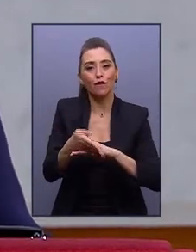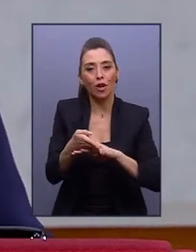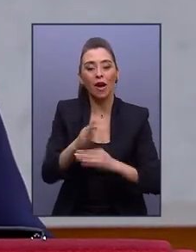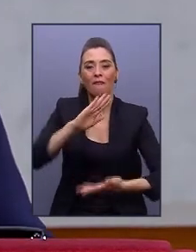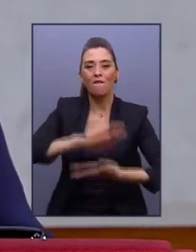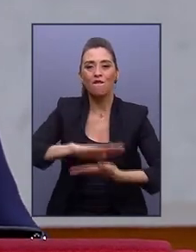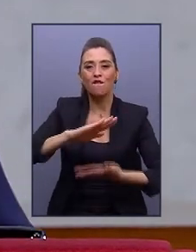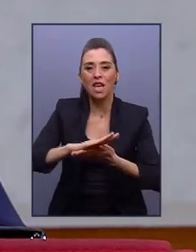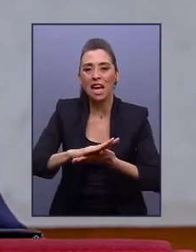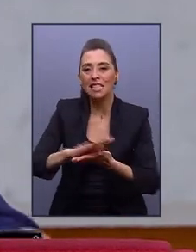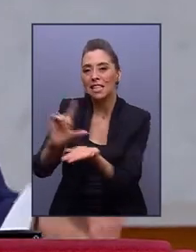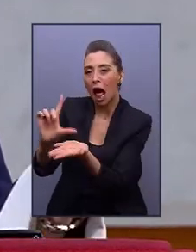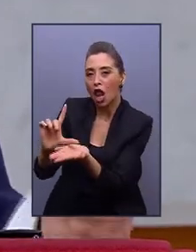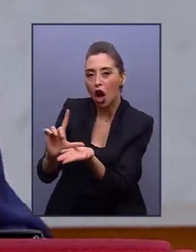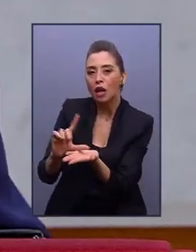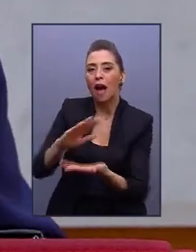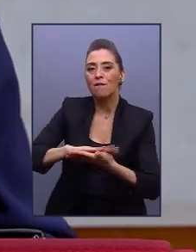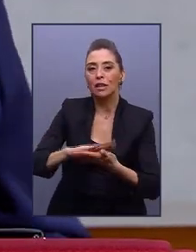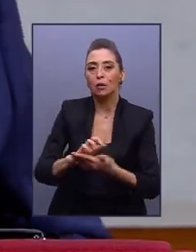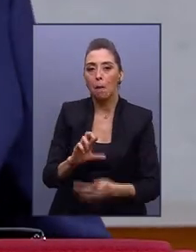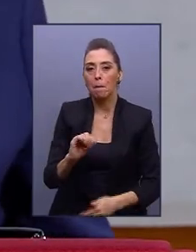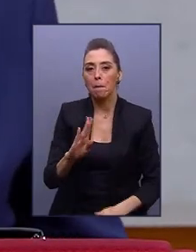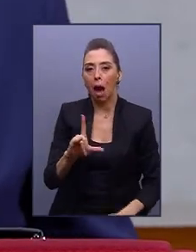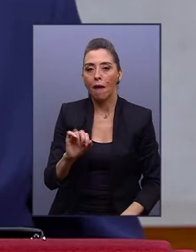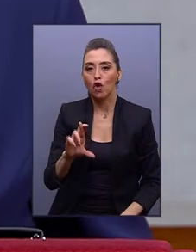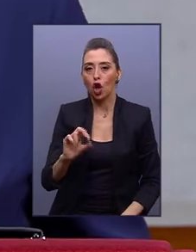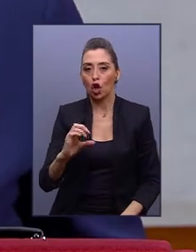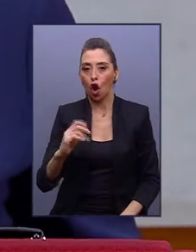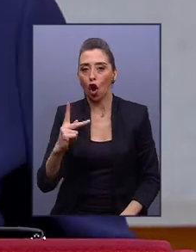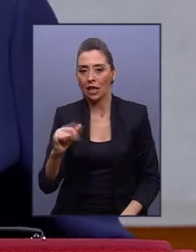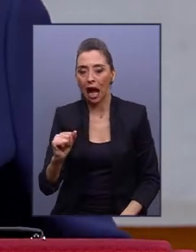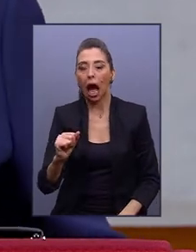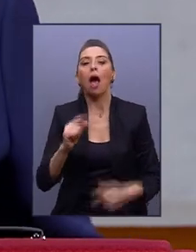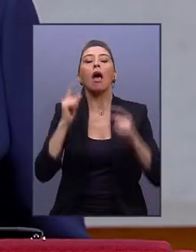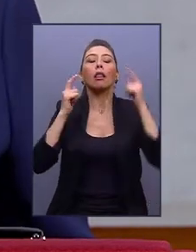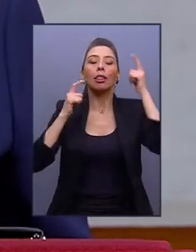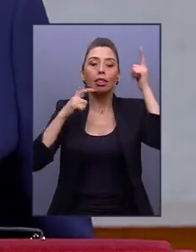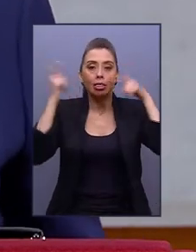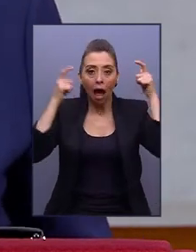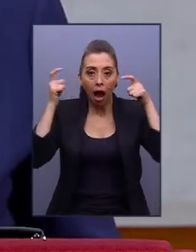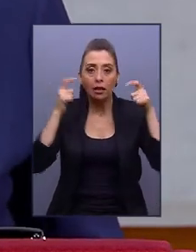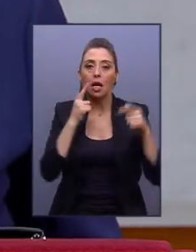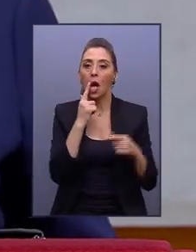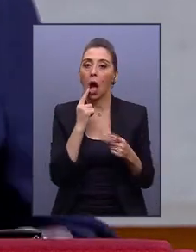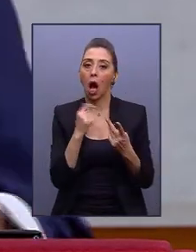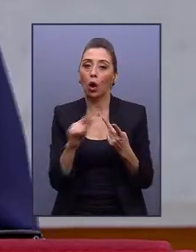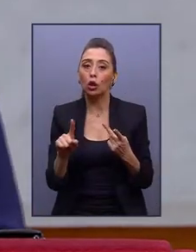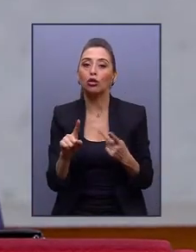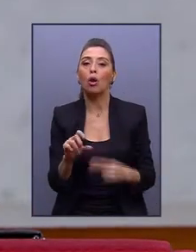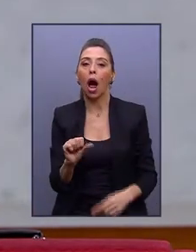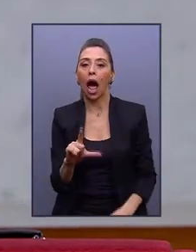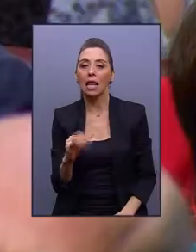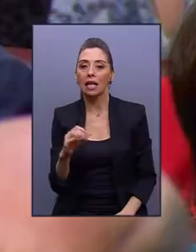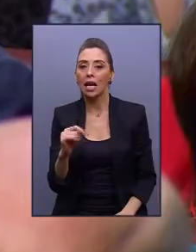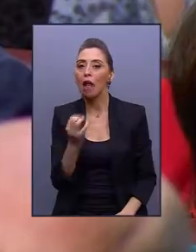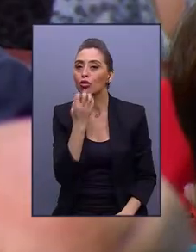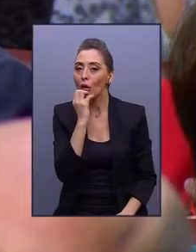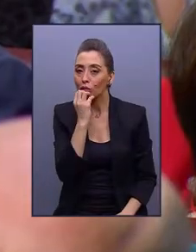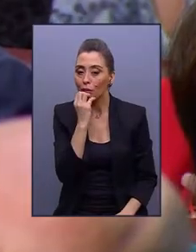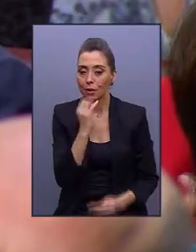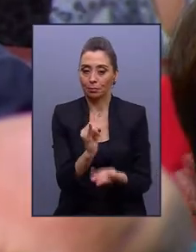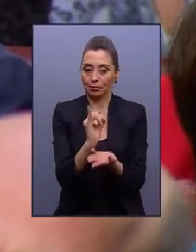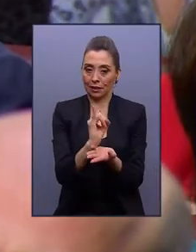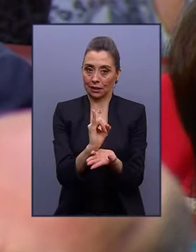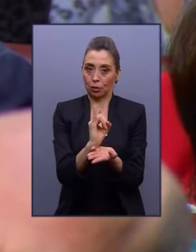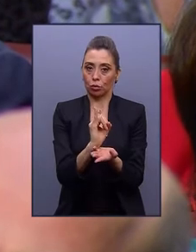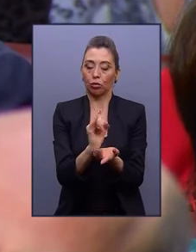en fiestas locales como el Festival Pablo de Roca en Talca o el Alicanto en Antofagasta. Hablo de una institucionalidad a la